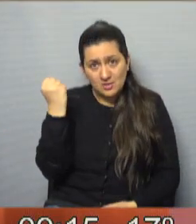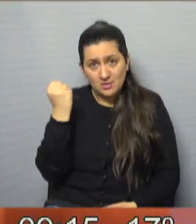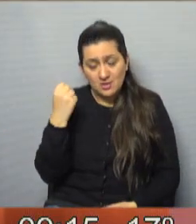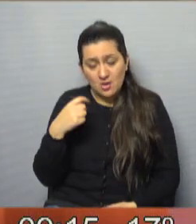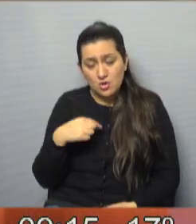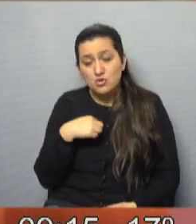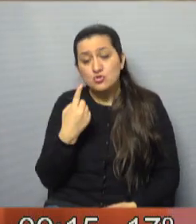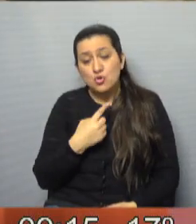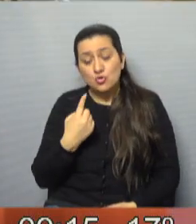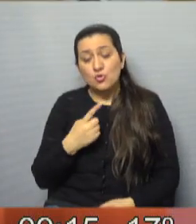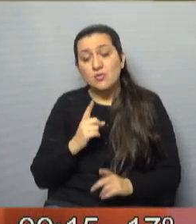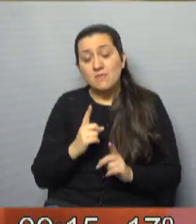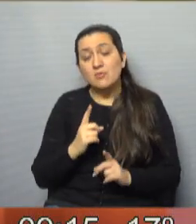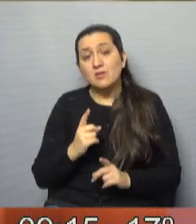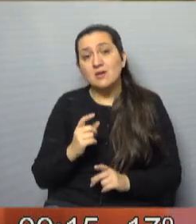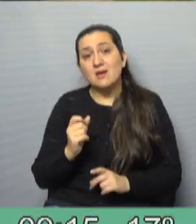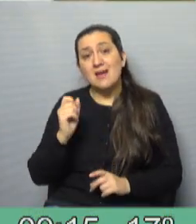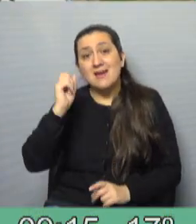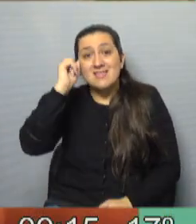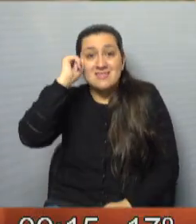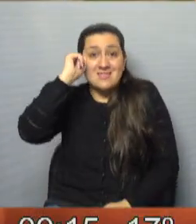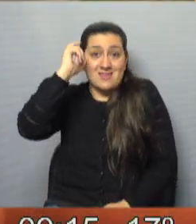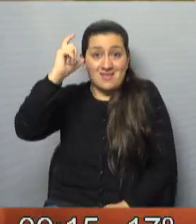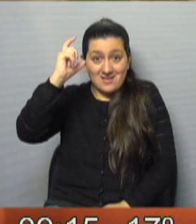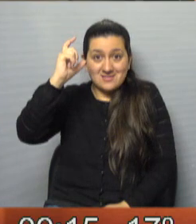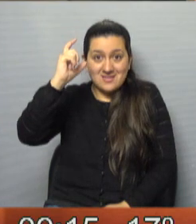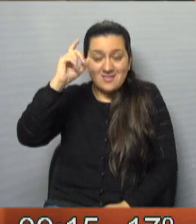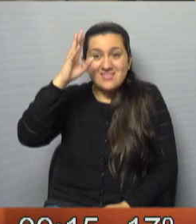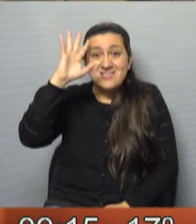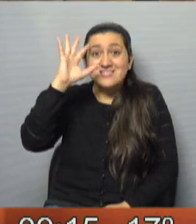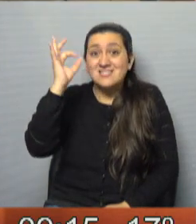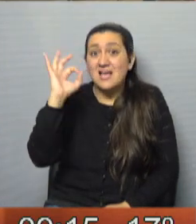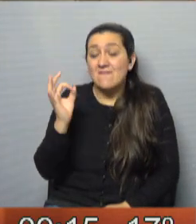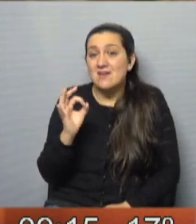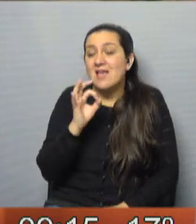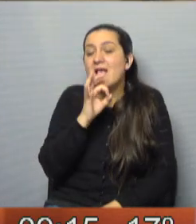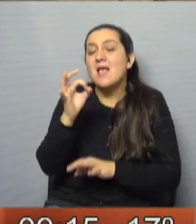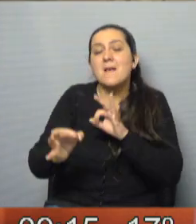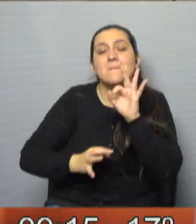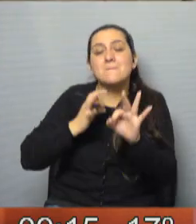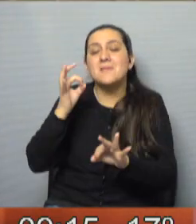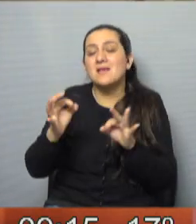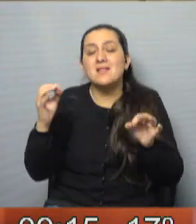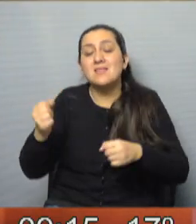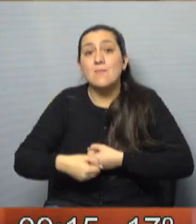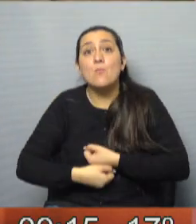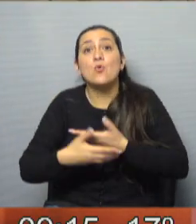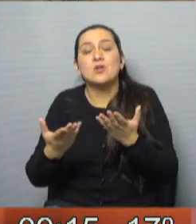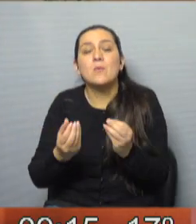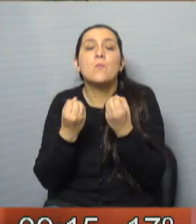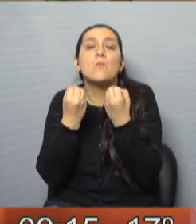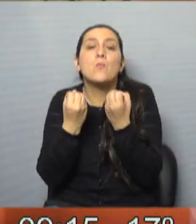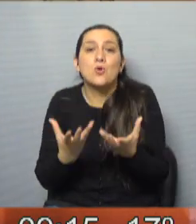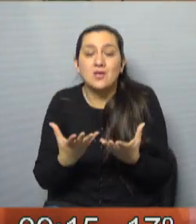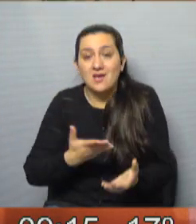que nosotros tener la capacidad, la inteligencia de saber explicar y demostrar por qué reclamamos lo